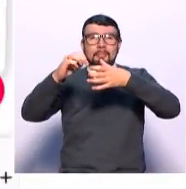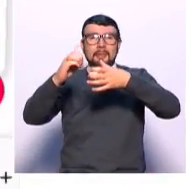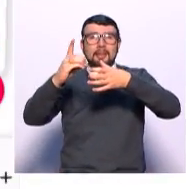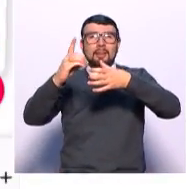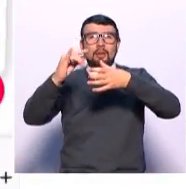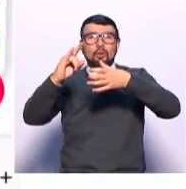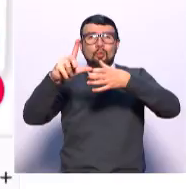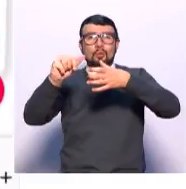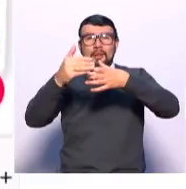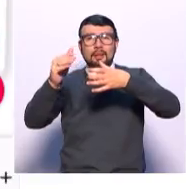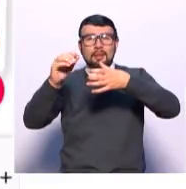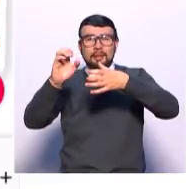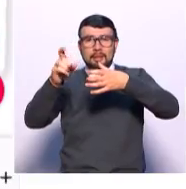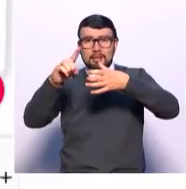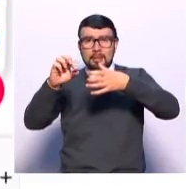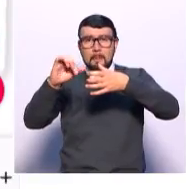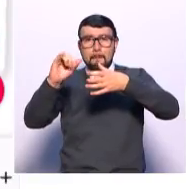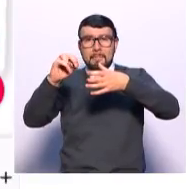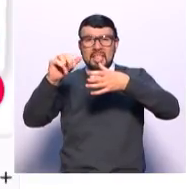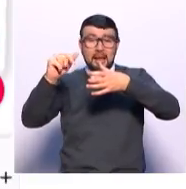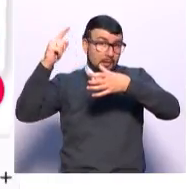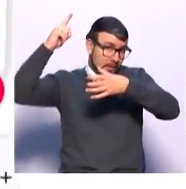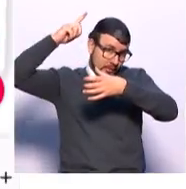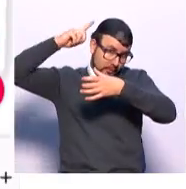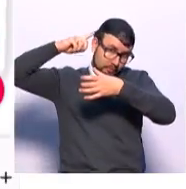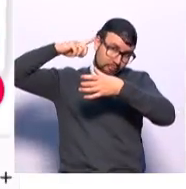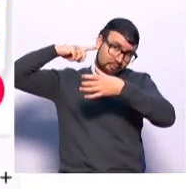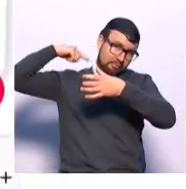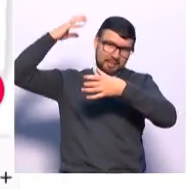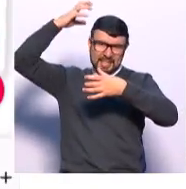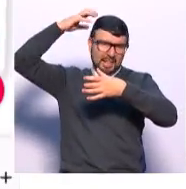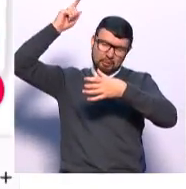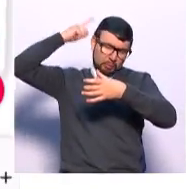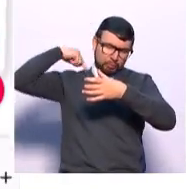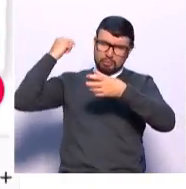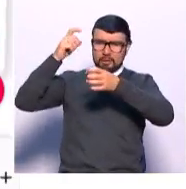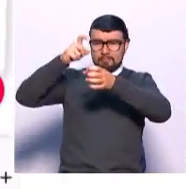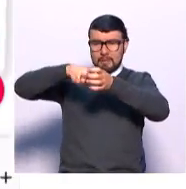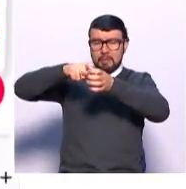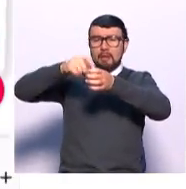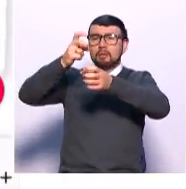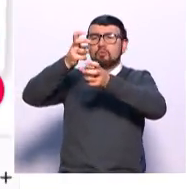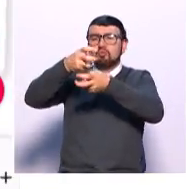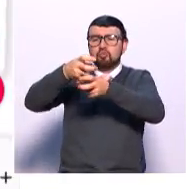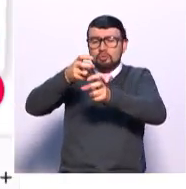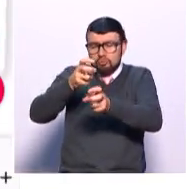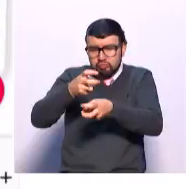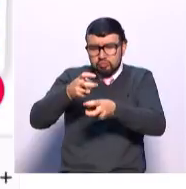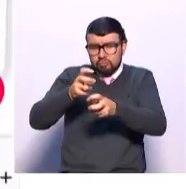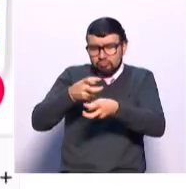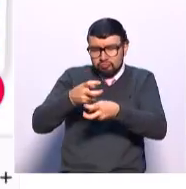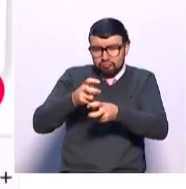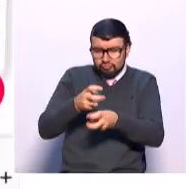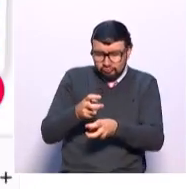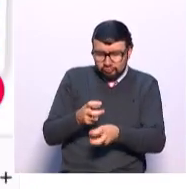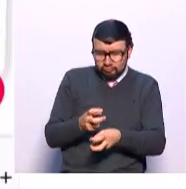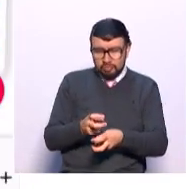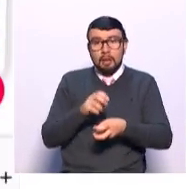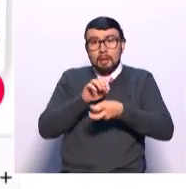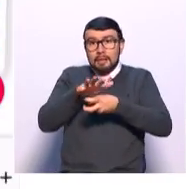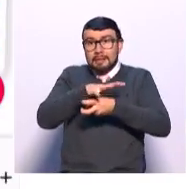que va a una prolongación desde el cerebro y ella baja por acá y por acá salen los nervios